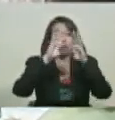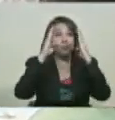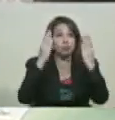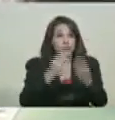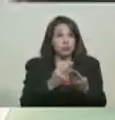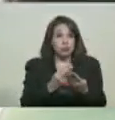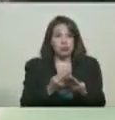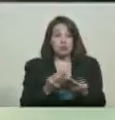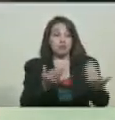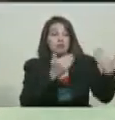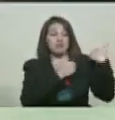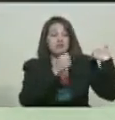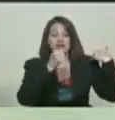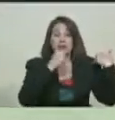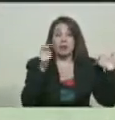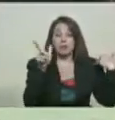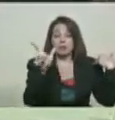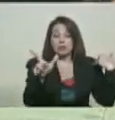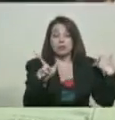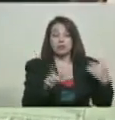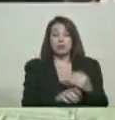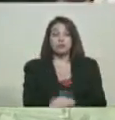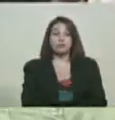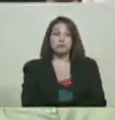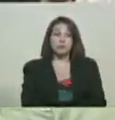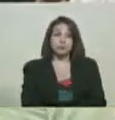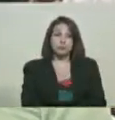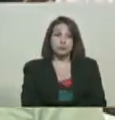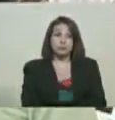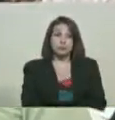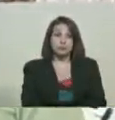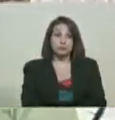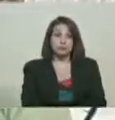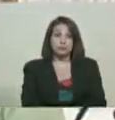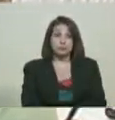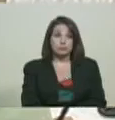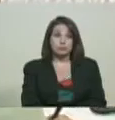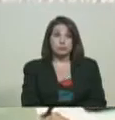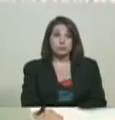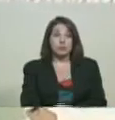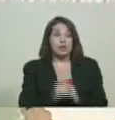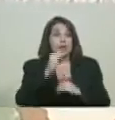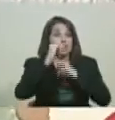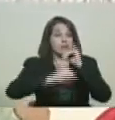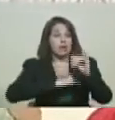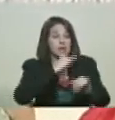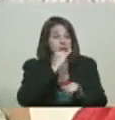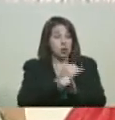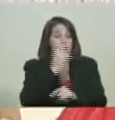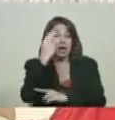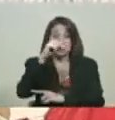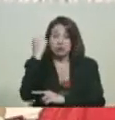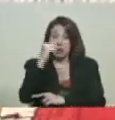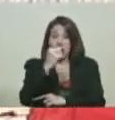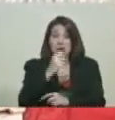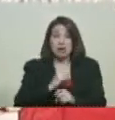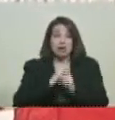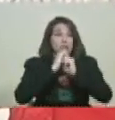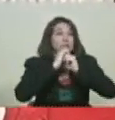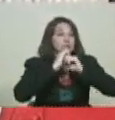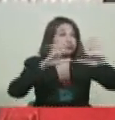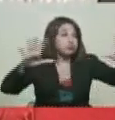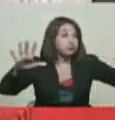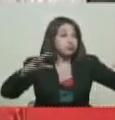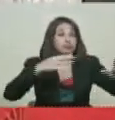socialista unido de venezuela una amplia alianza nacional internacional ir más allá ir más